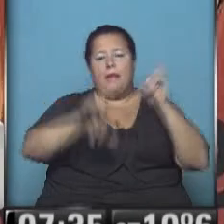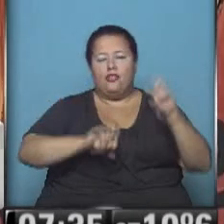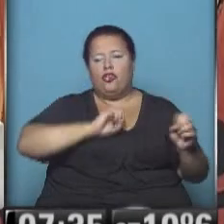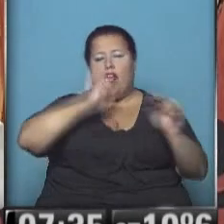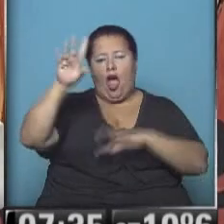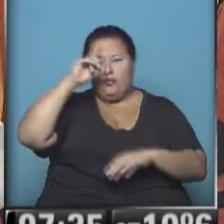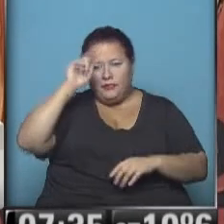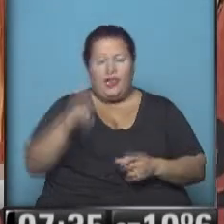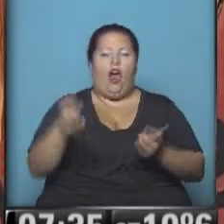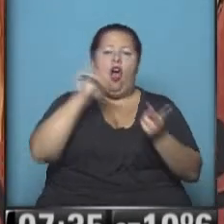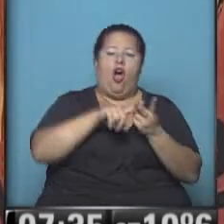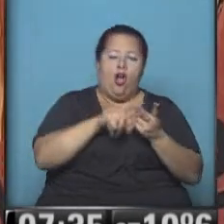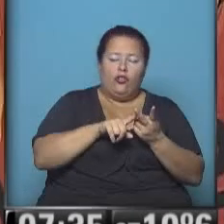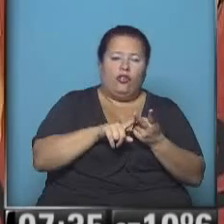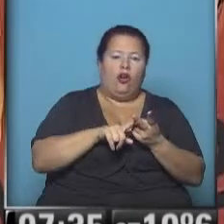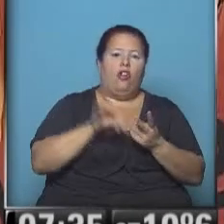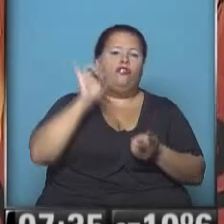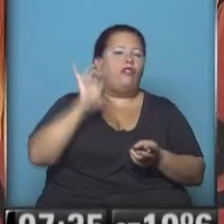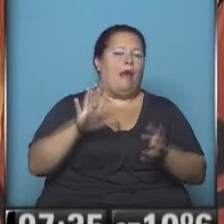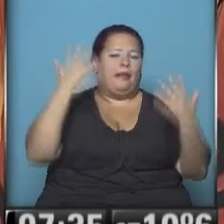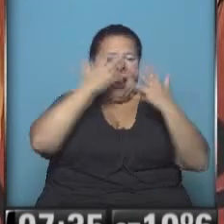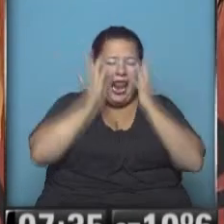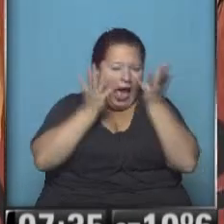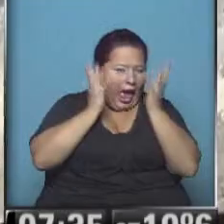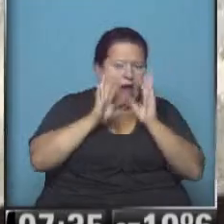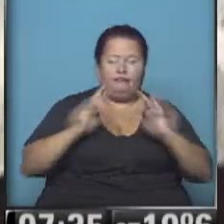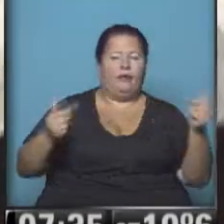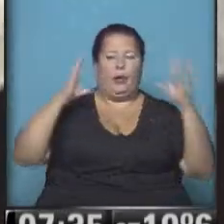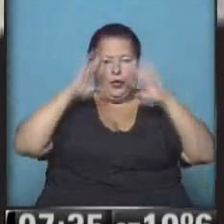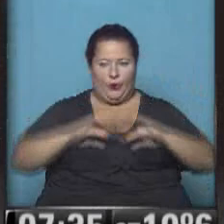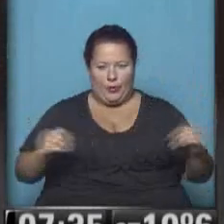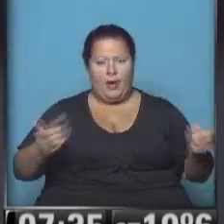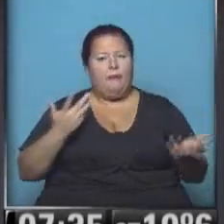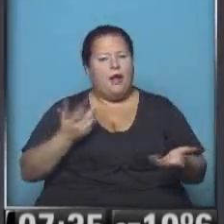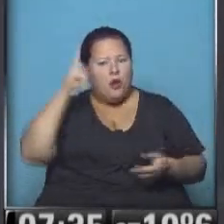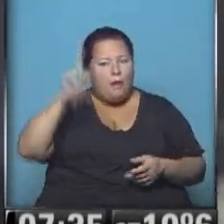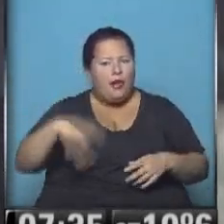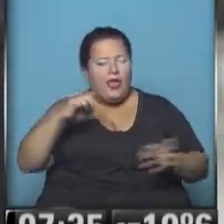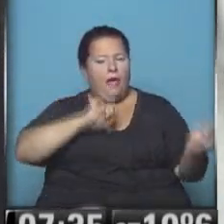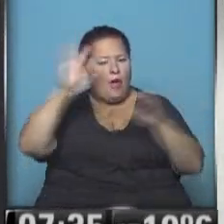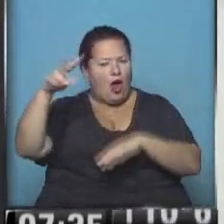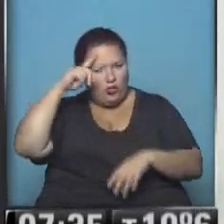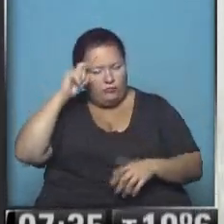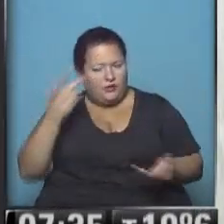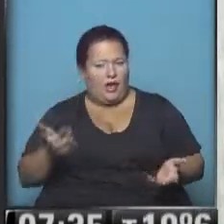del hospital y el otro simplemente se lava un poco la cara y fue aliviado pero un personal último que lleva al hospital